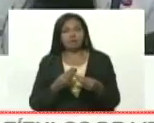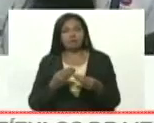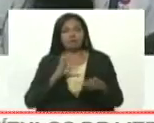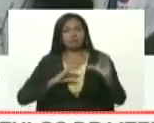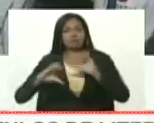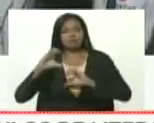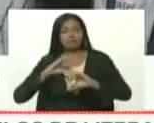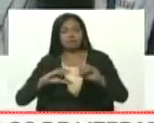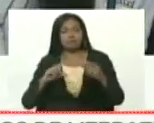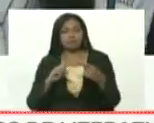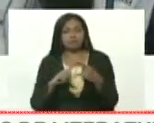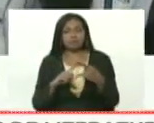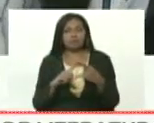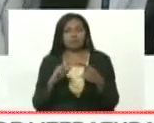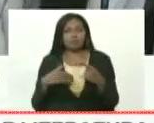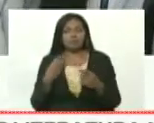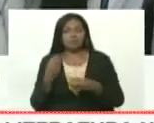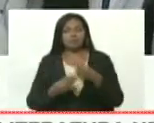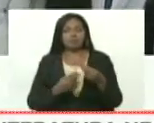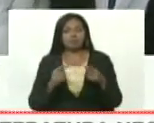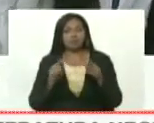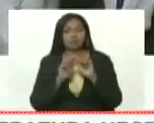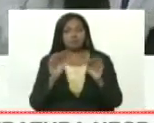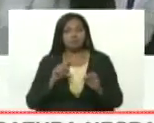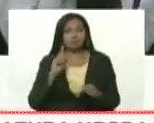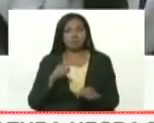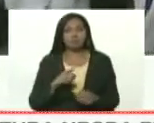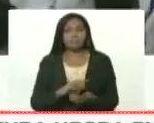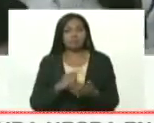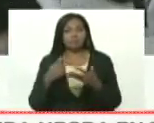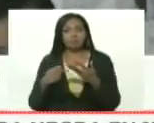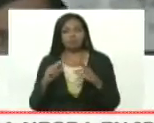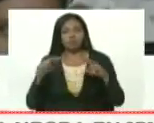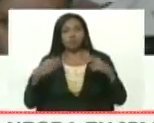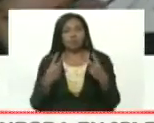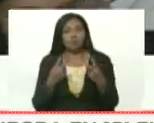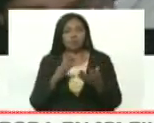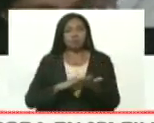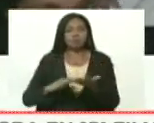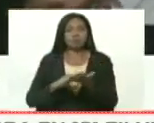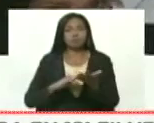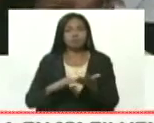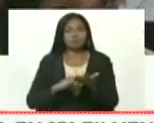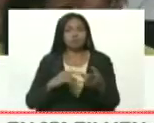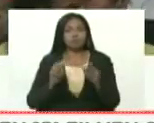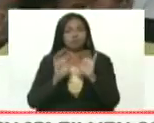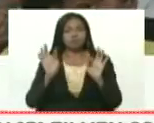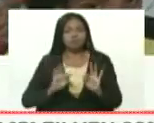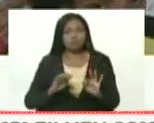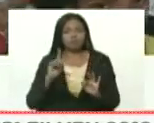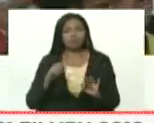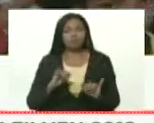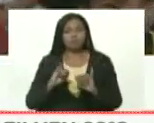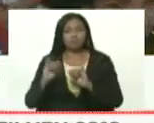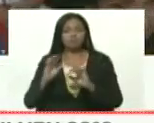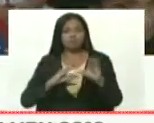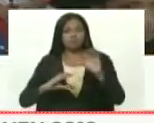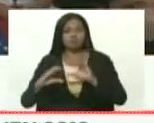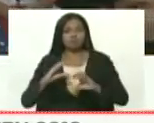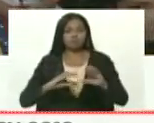ciencia y puede crear cosas nuevas, soluciones, y sobre todo que esa